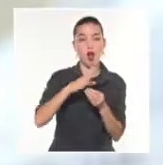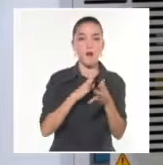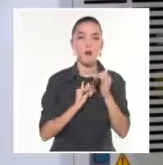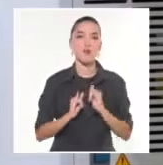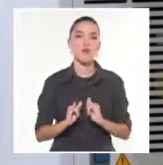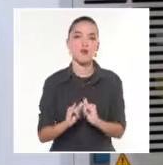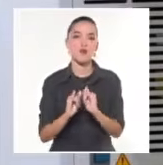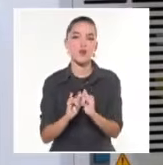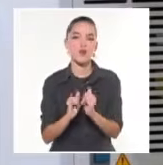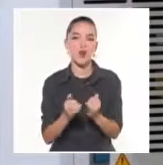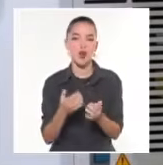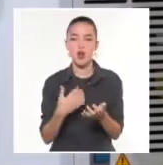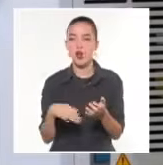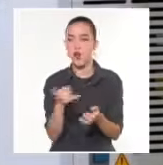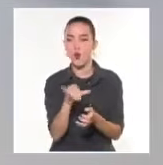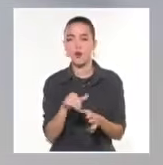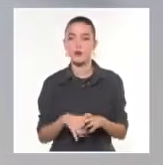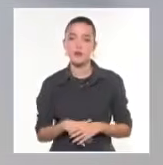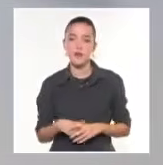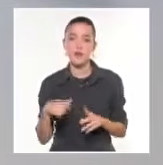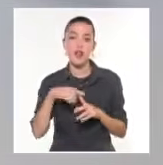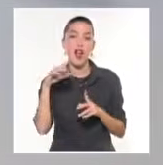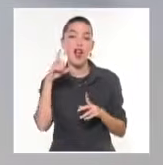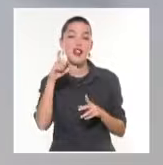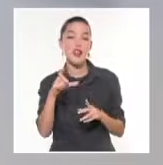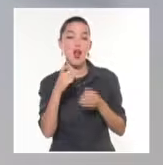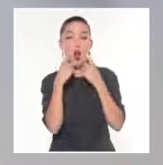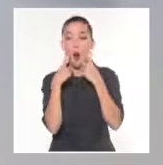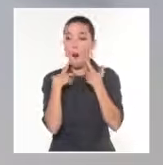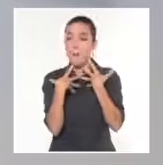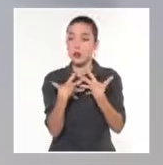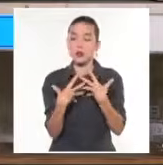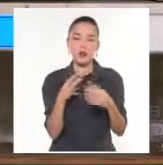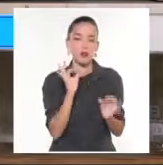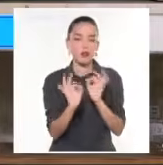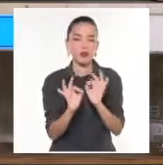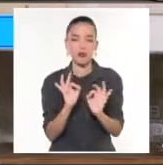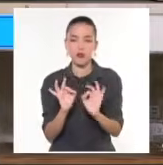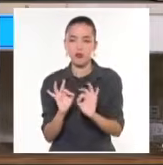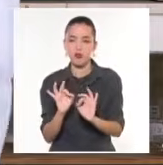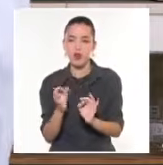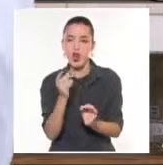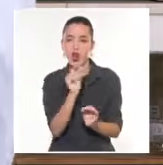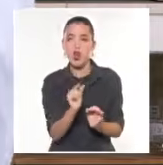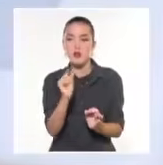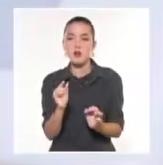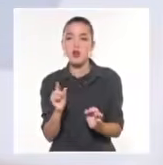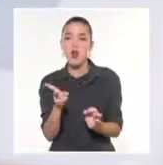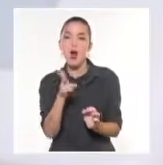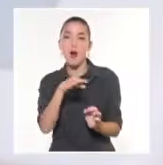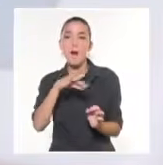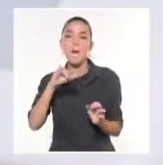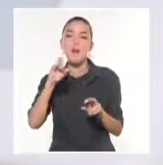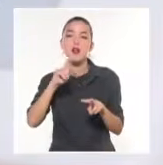la citometría de flujo, una técnica fundamental para vigilar el estado inmunológico de pacientes con VIH-Sida y